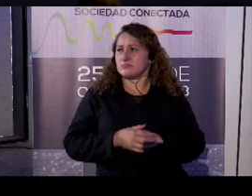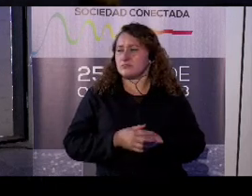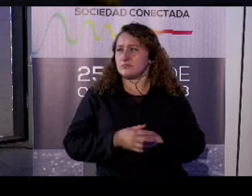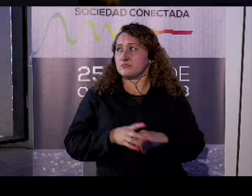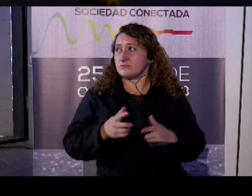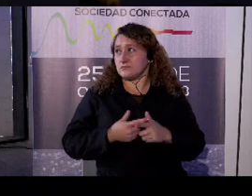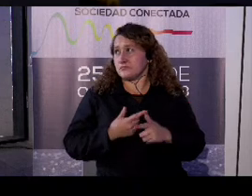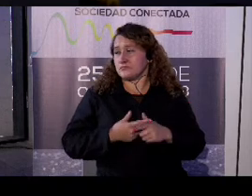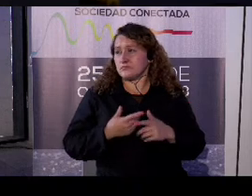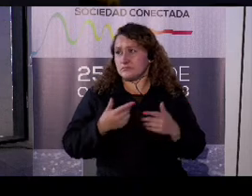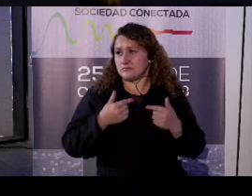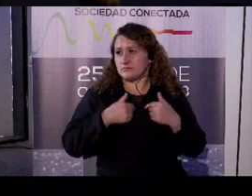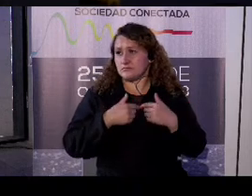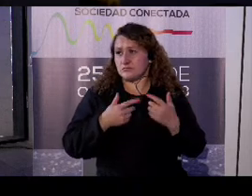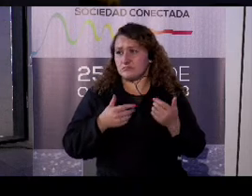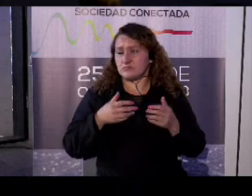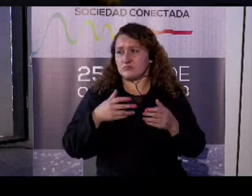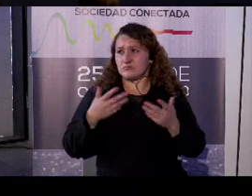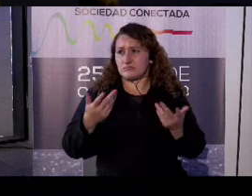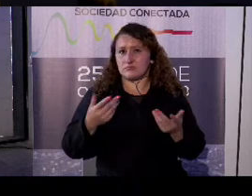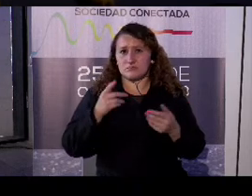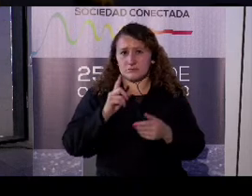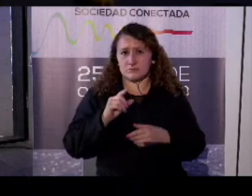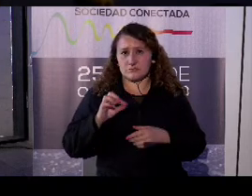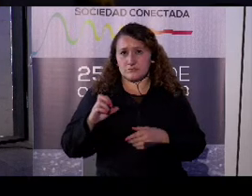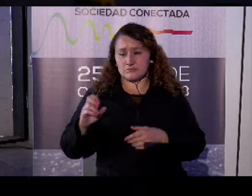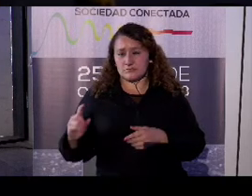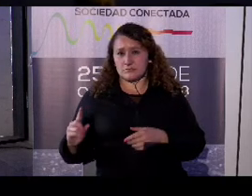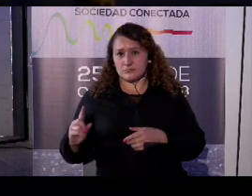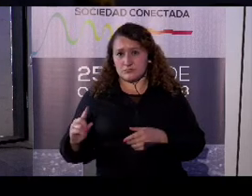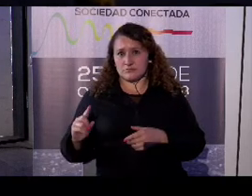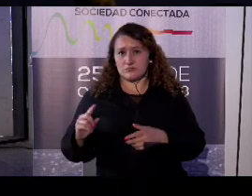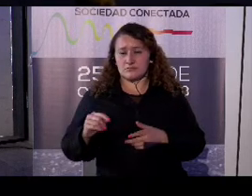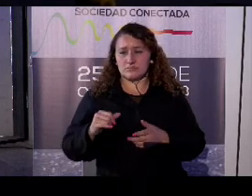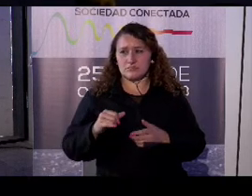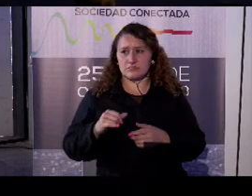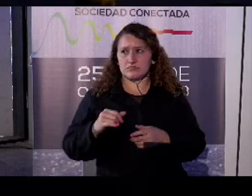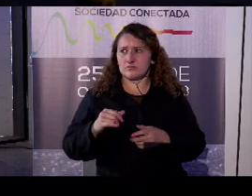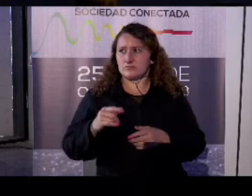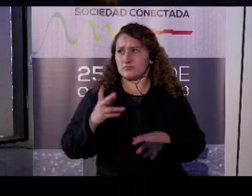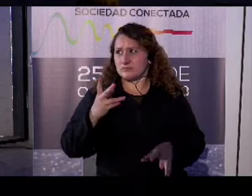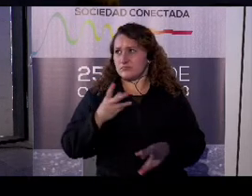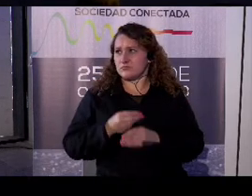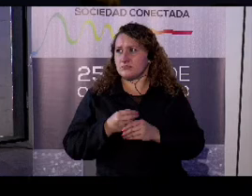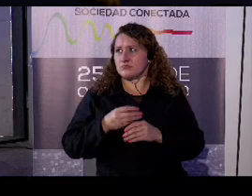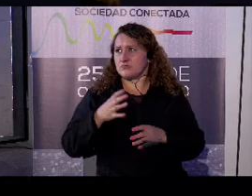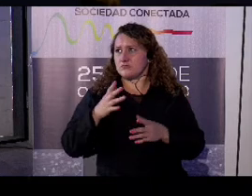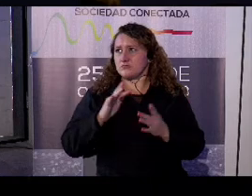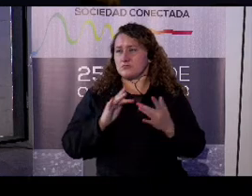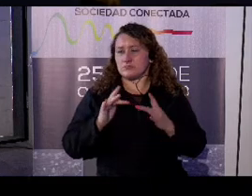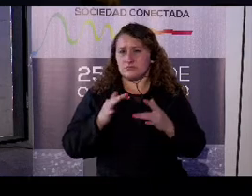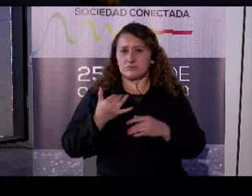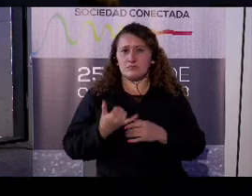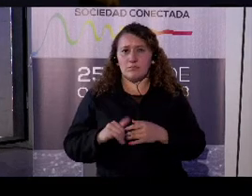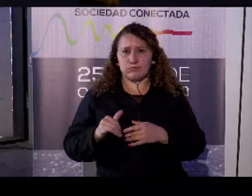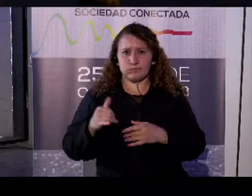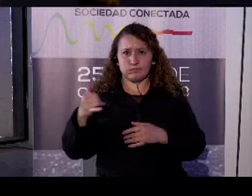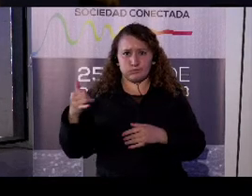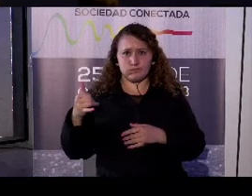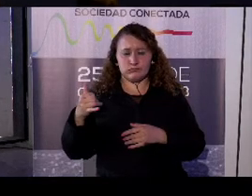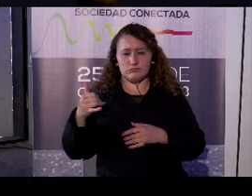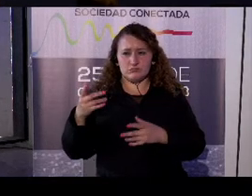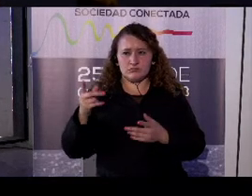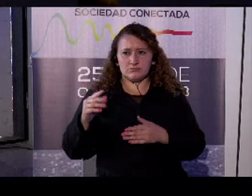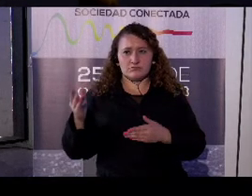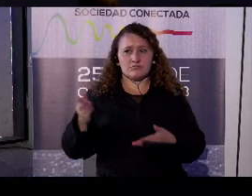mi mensaje es que las redes lp1 han llegado para complementar las redes que ya existen y para traerle al